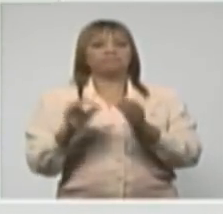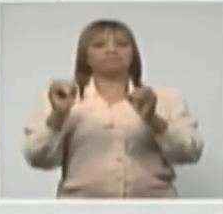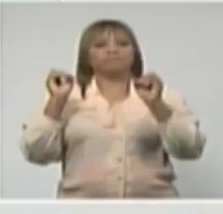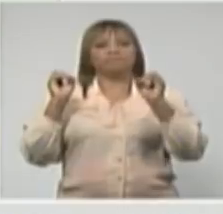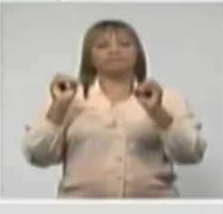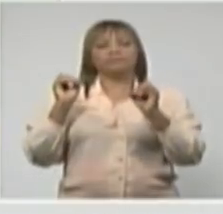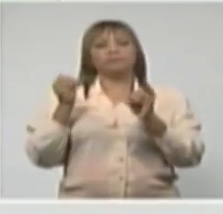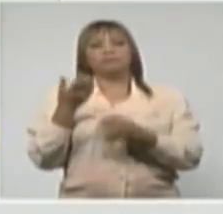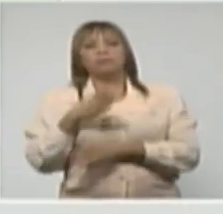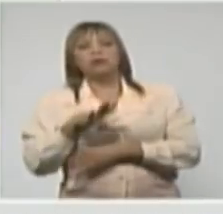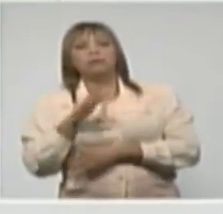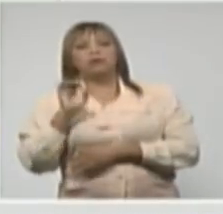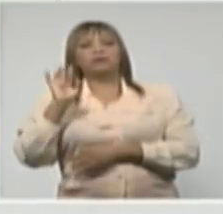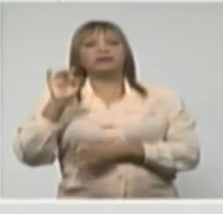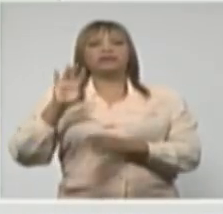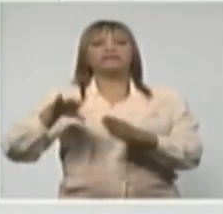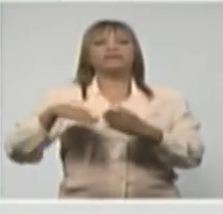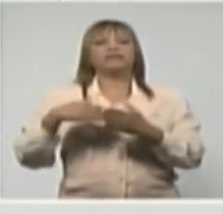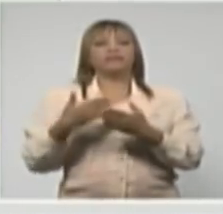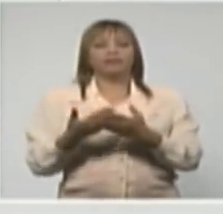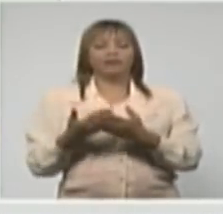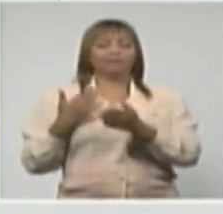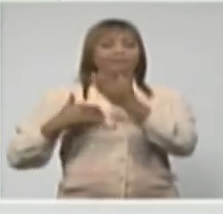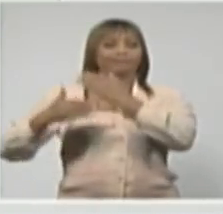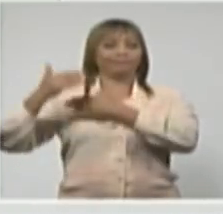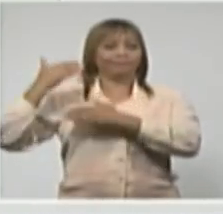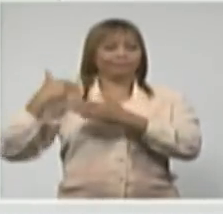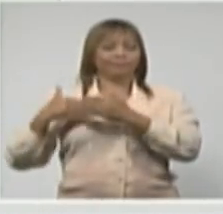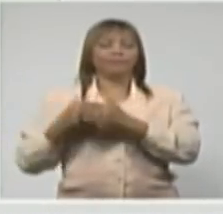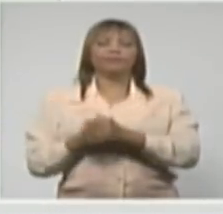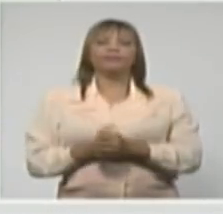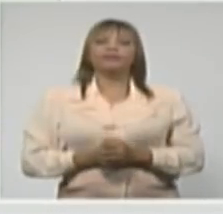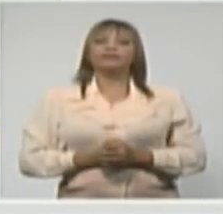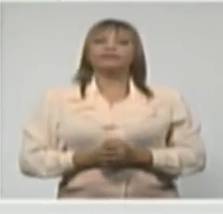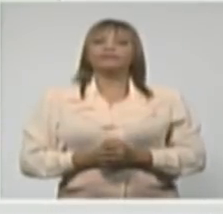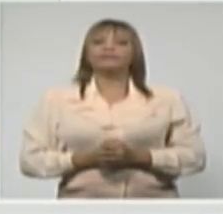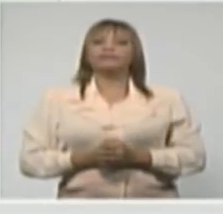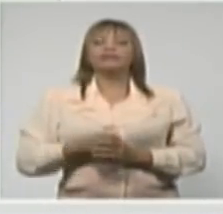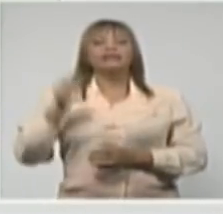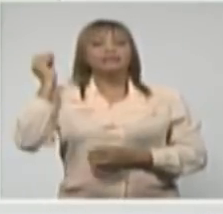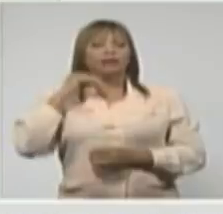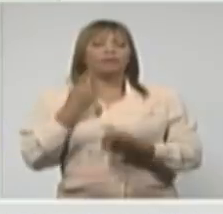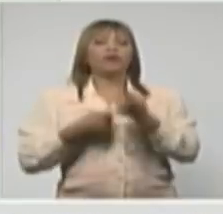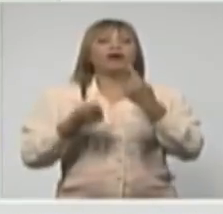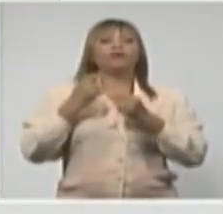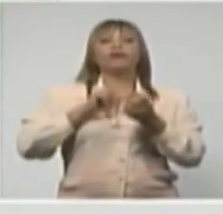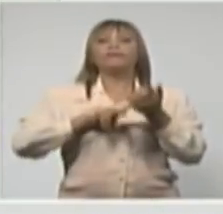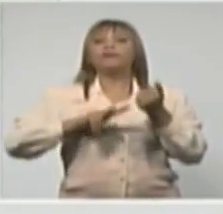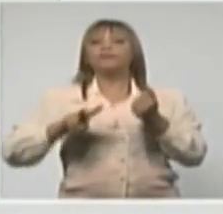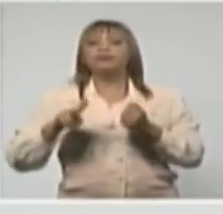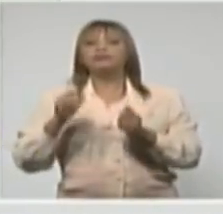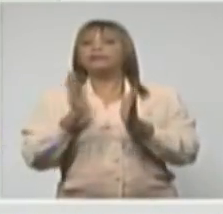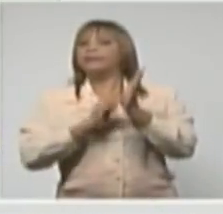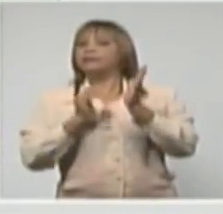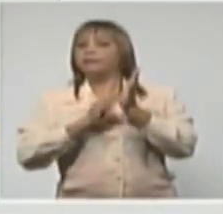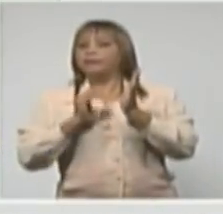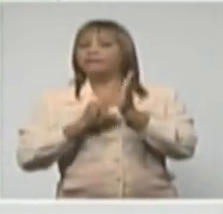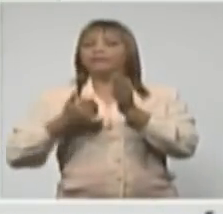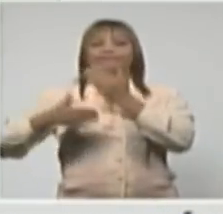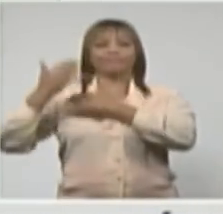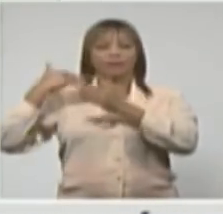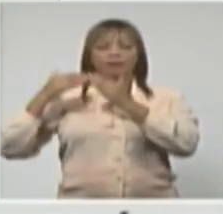más de 15 días, y sabemos que algunos desde hace varios meses incluso.